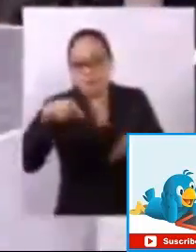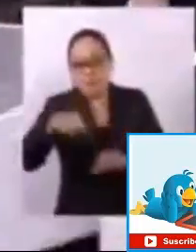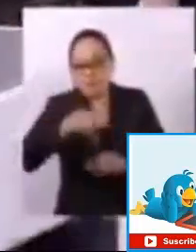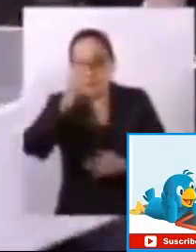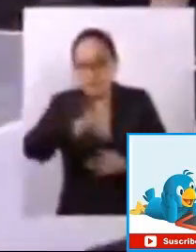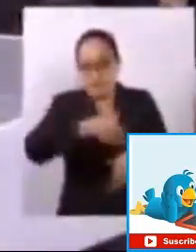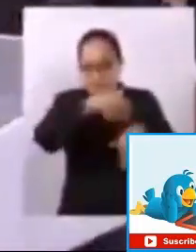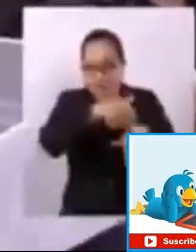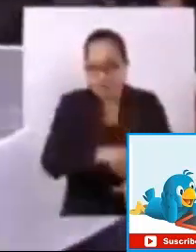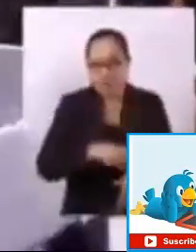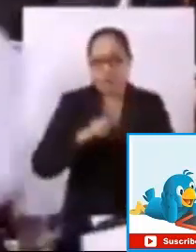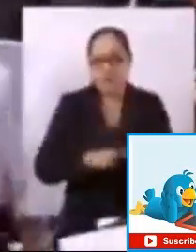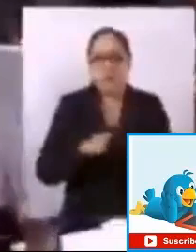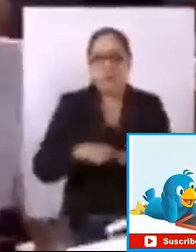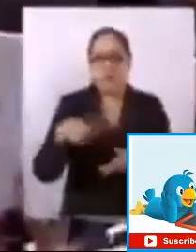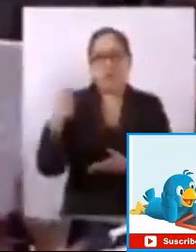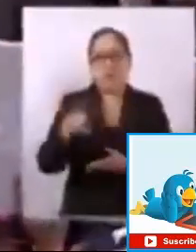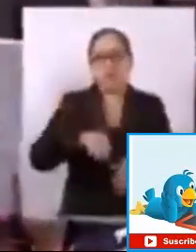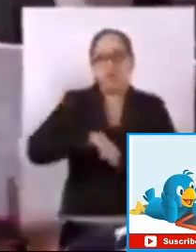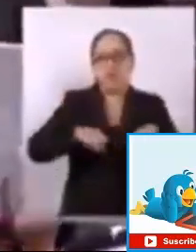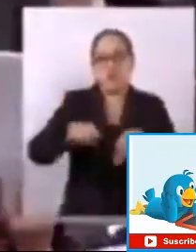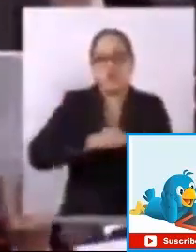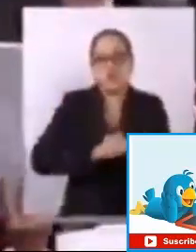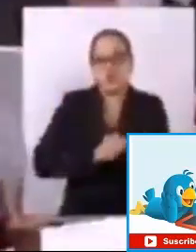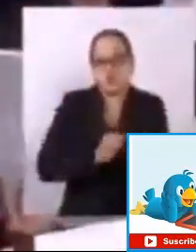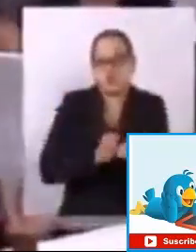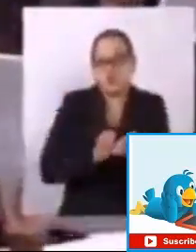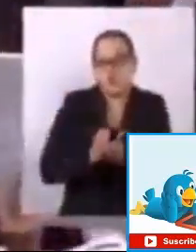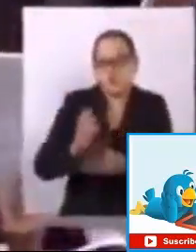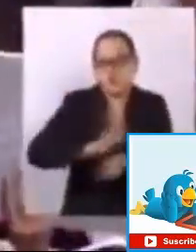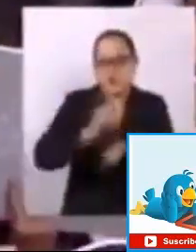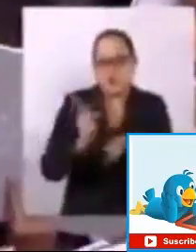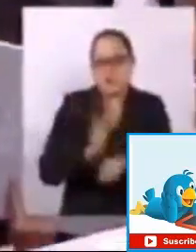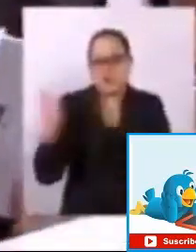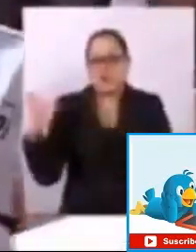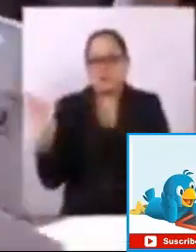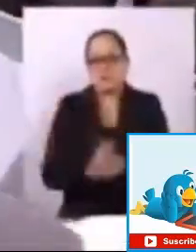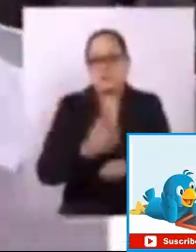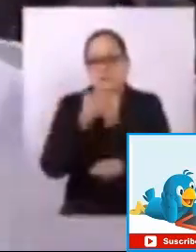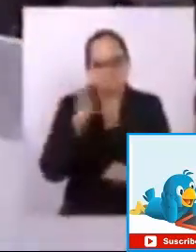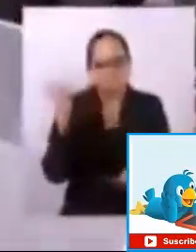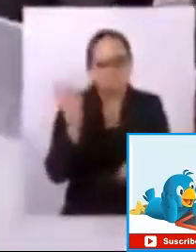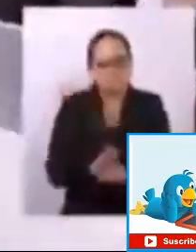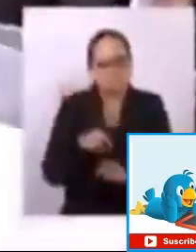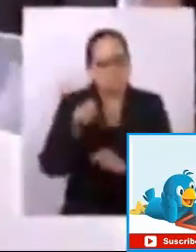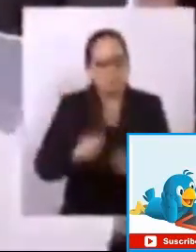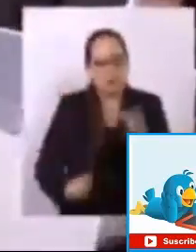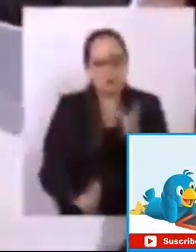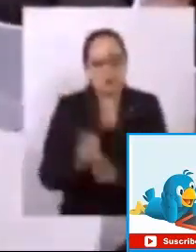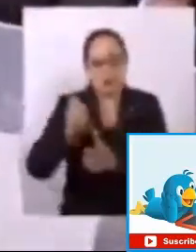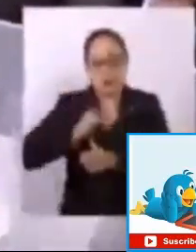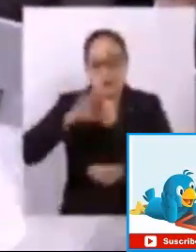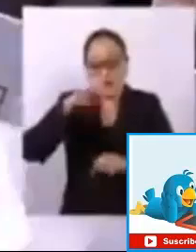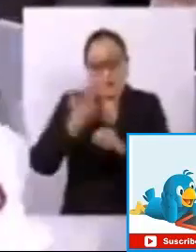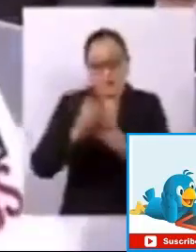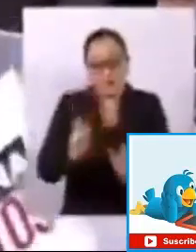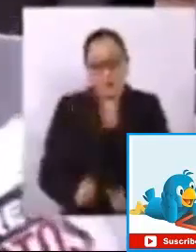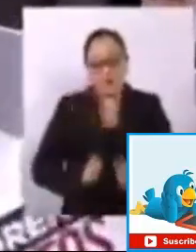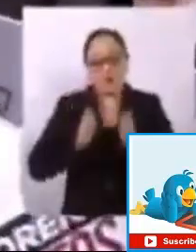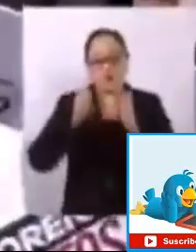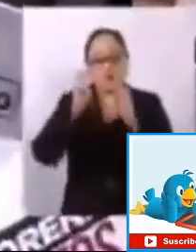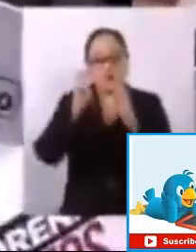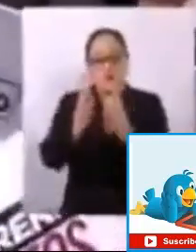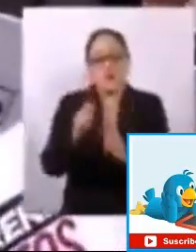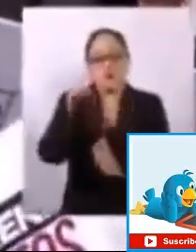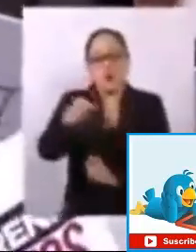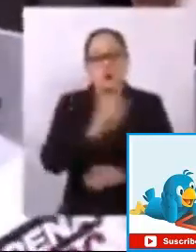ella emanen y desempeñar leal y patrióticamente el cargo que se le ha conferido